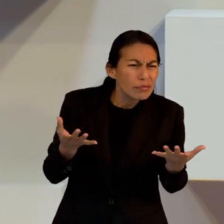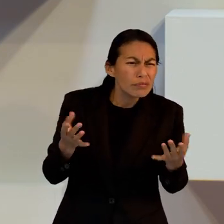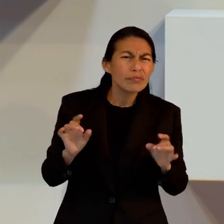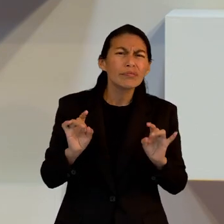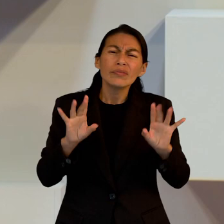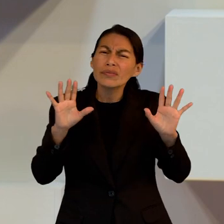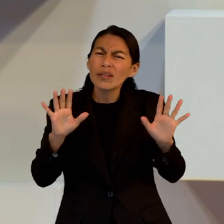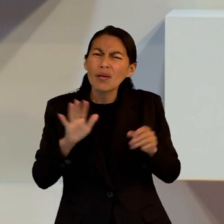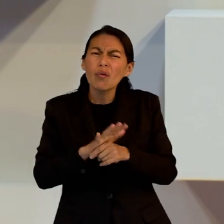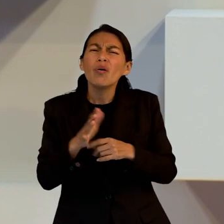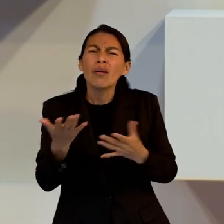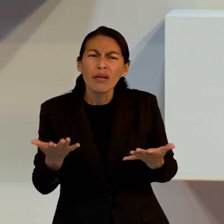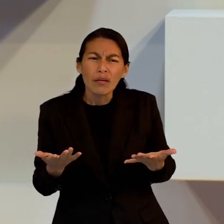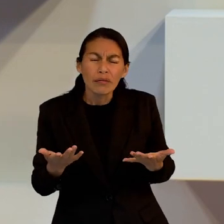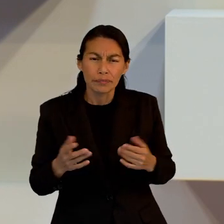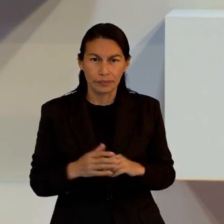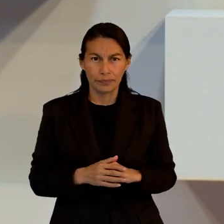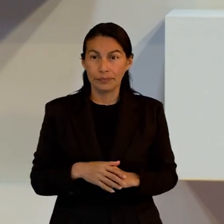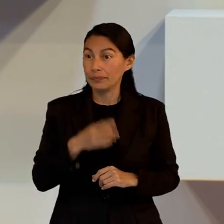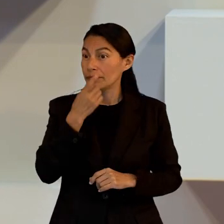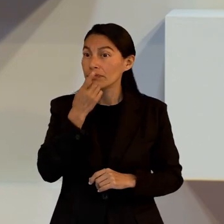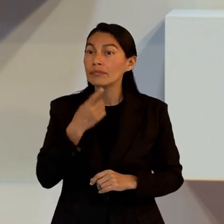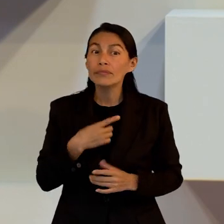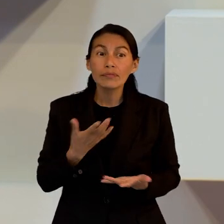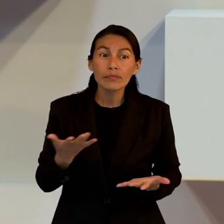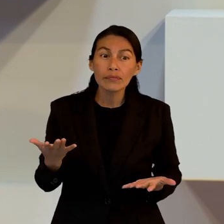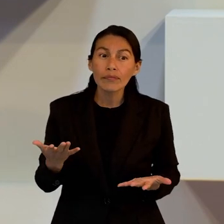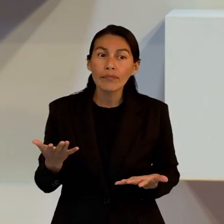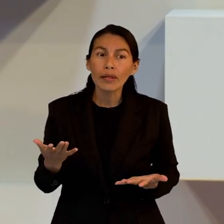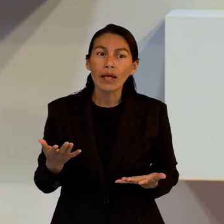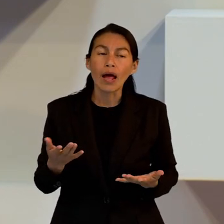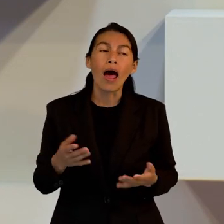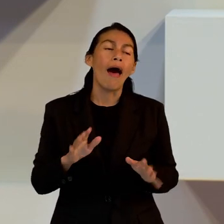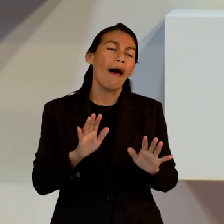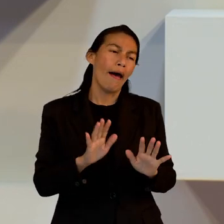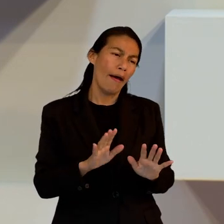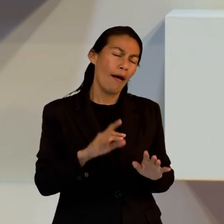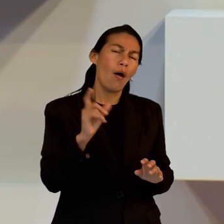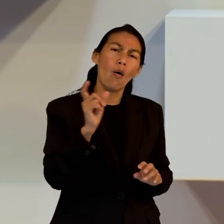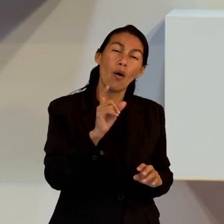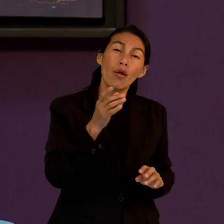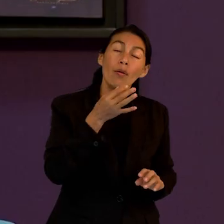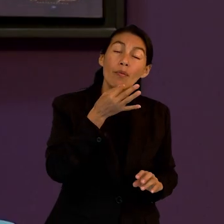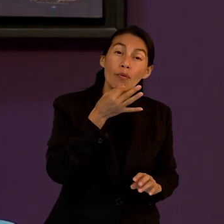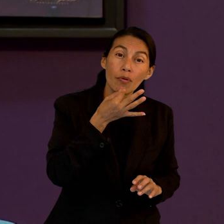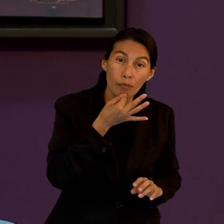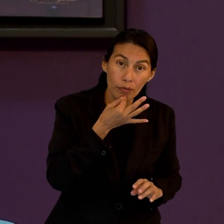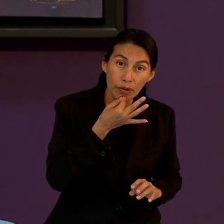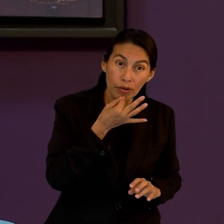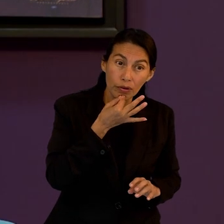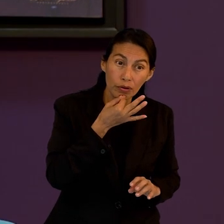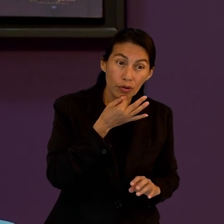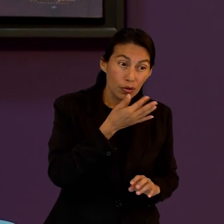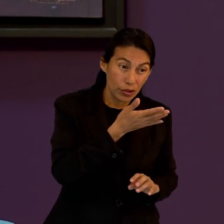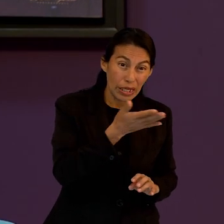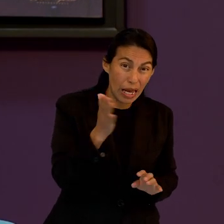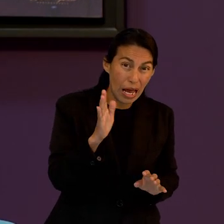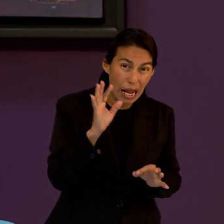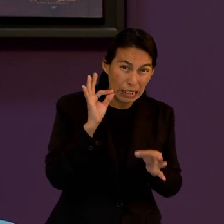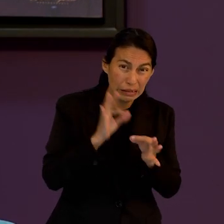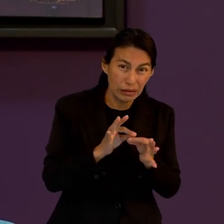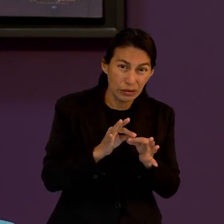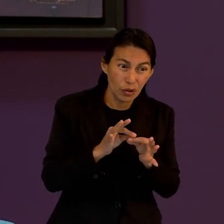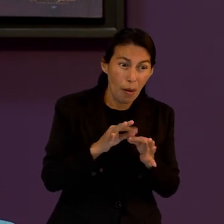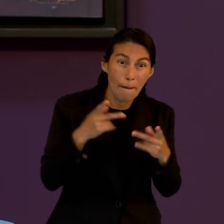gustaría escuchar qué es lo que sucedió con el pueblo en este momento pues justo cuando llegó el momento dice y que les